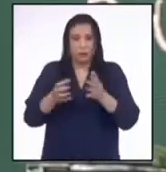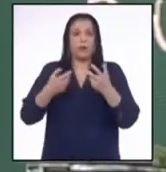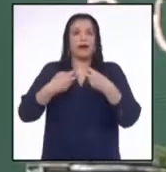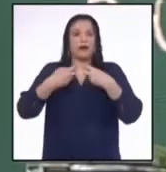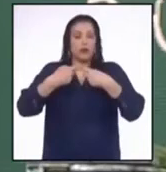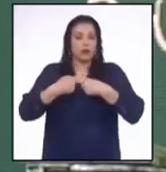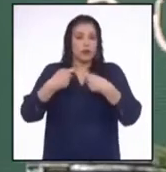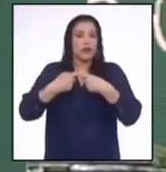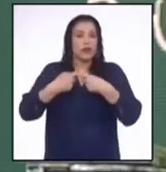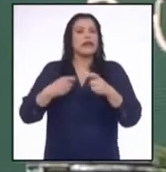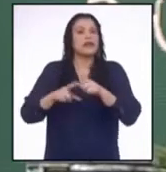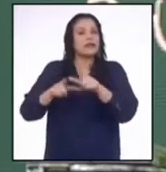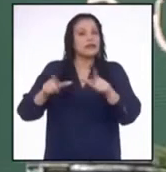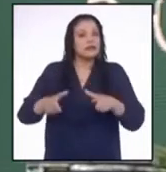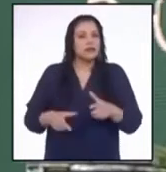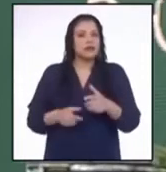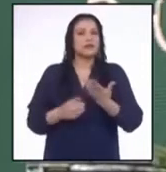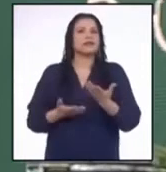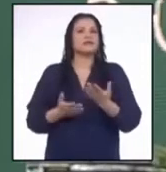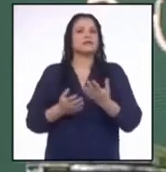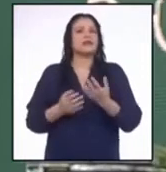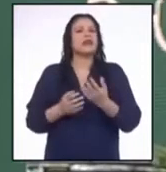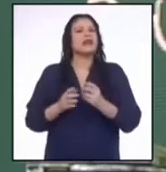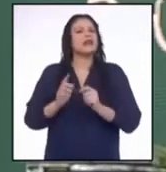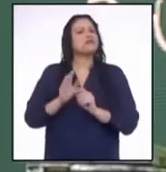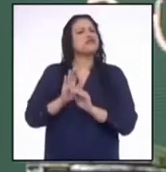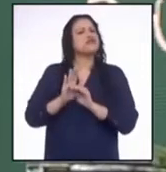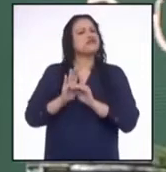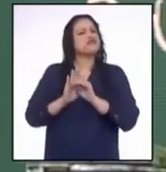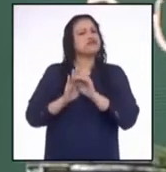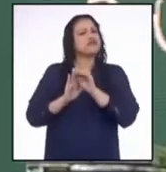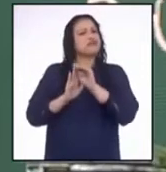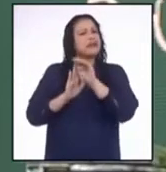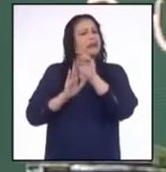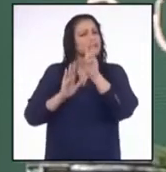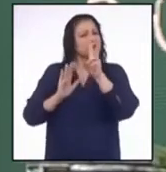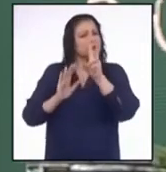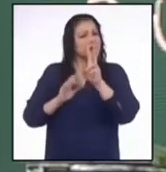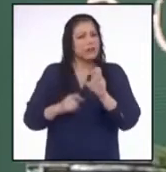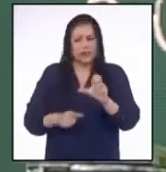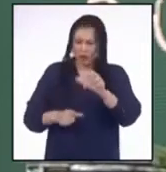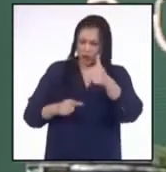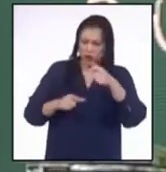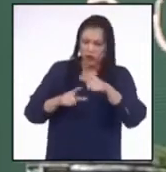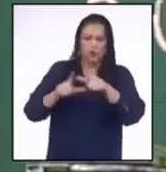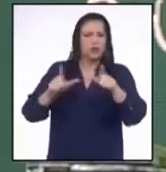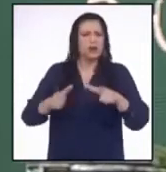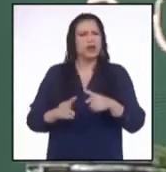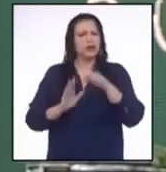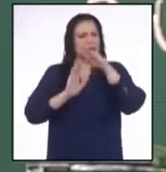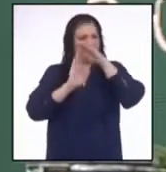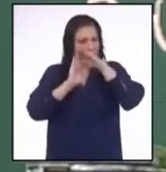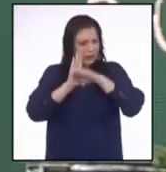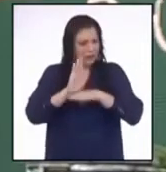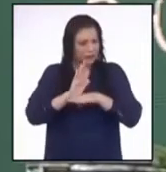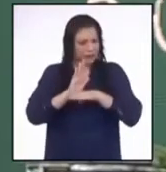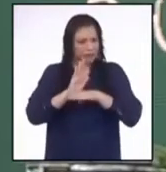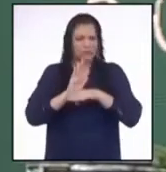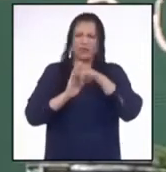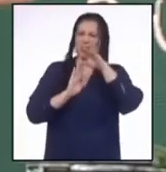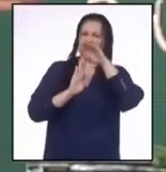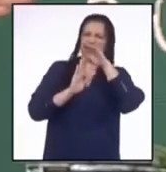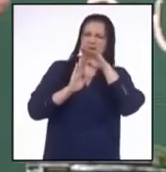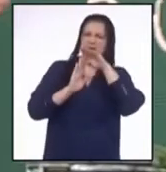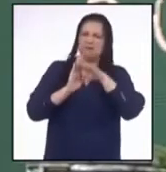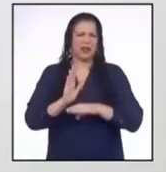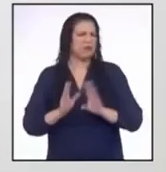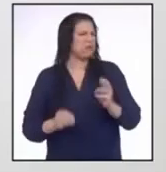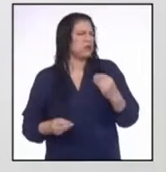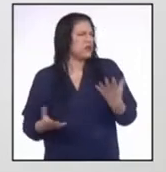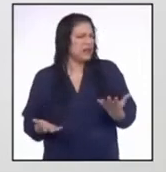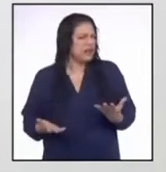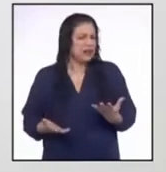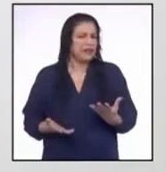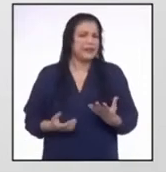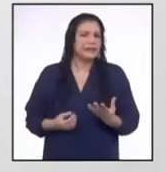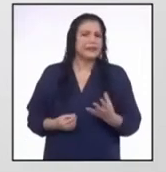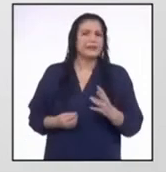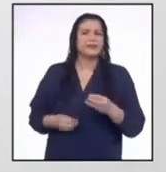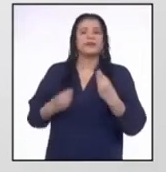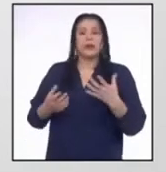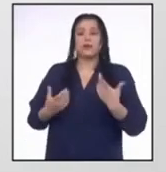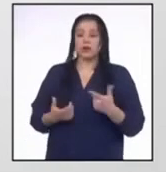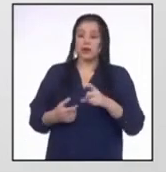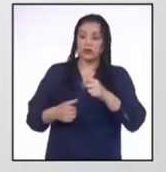centrales hidroeléctricas eleva el voltaje si luego en las subestaciones lo van a volver a bajar? No tiene mucho sentido eso, ¿no? Porque